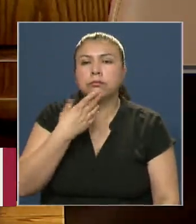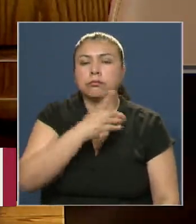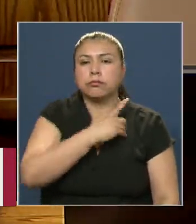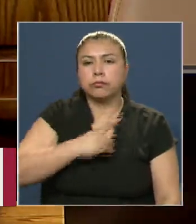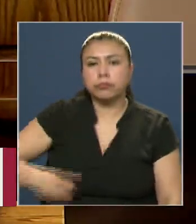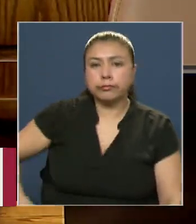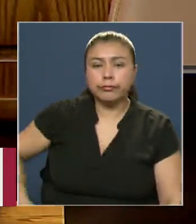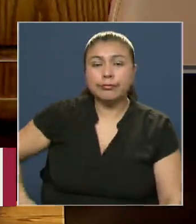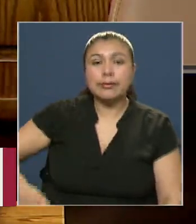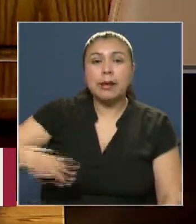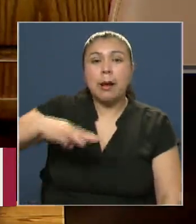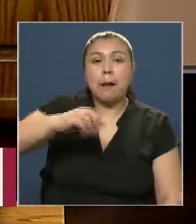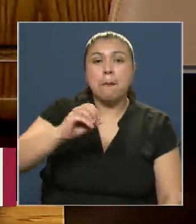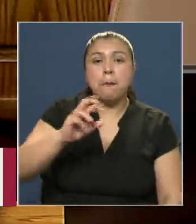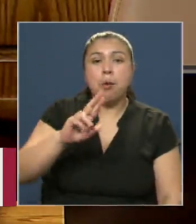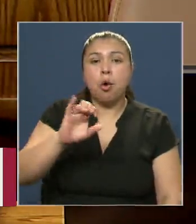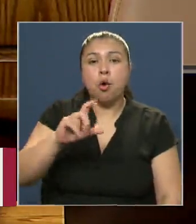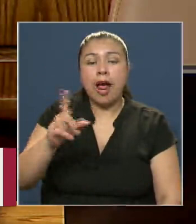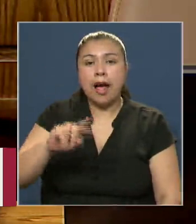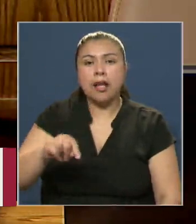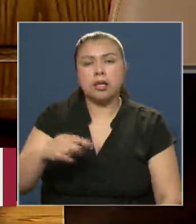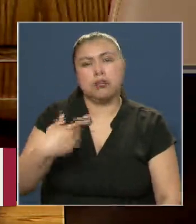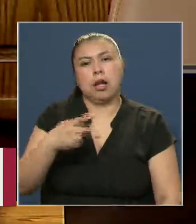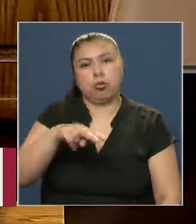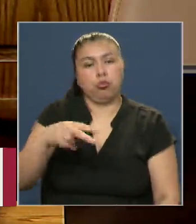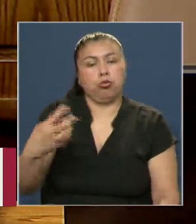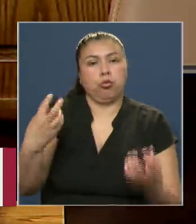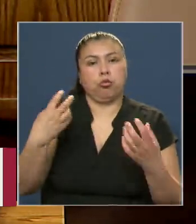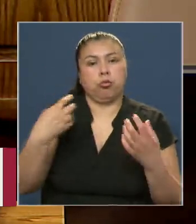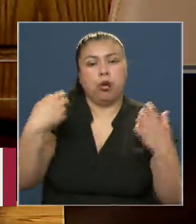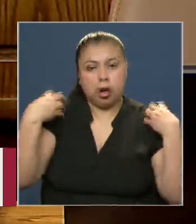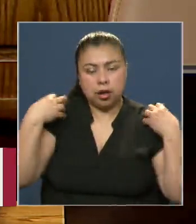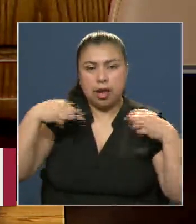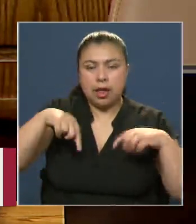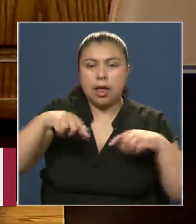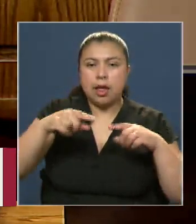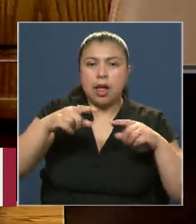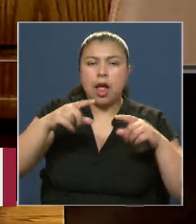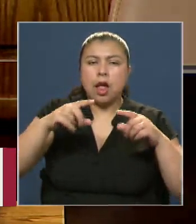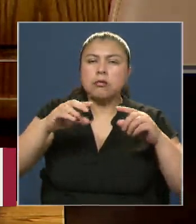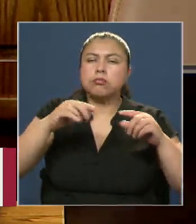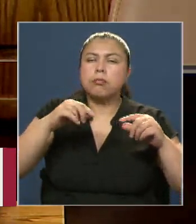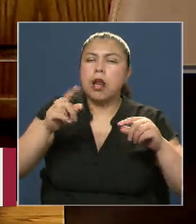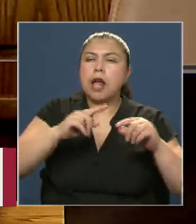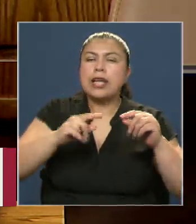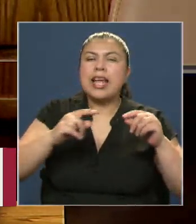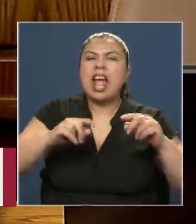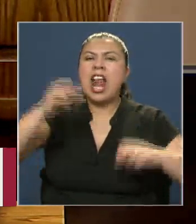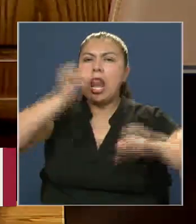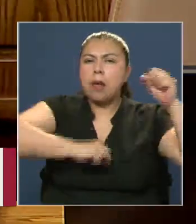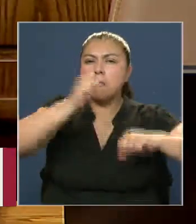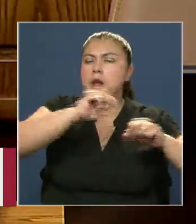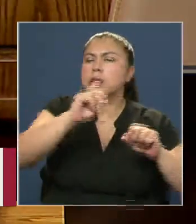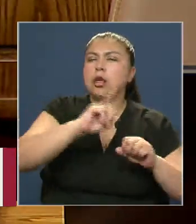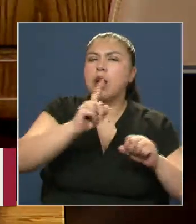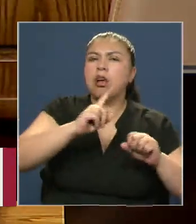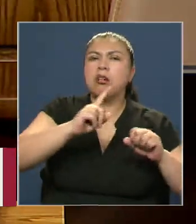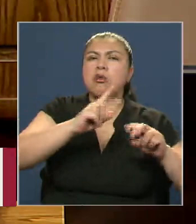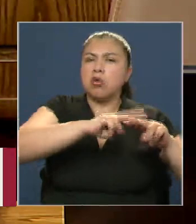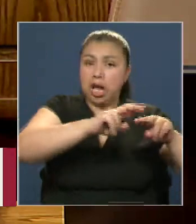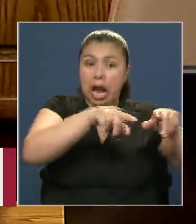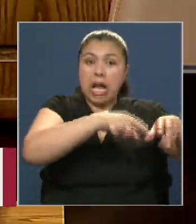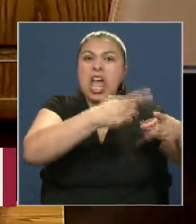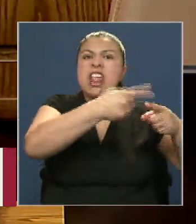diputado Celso Morales encabezando este tema para que esta línea de transmisión ojalá se haga, pero por distintos lugares.